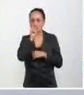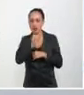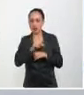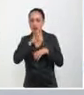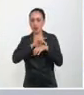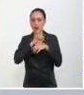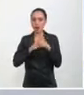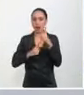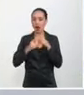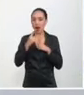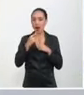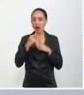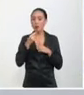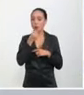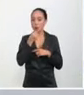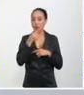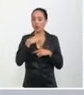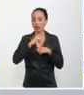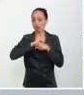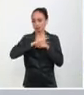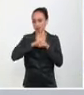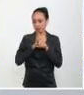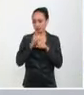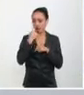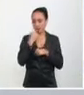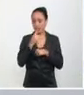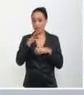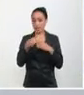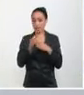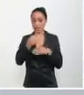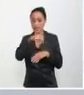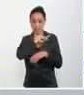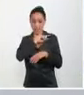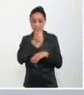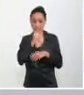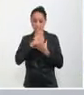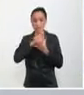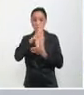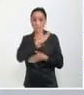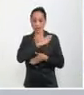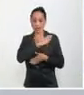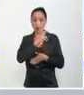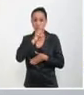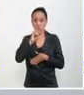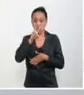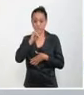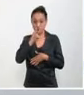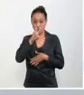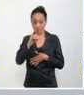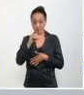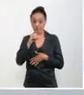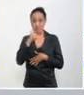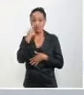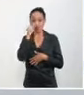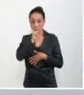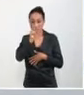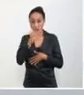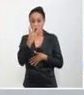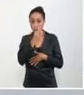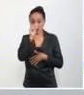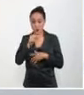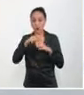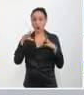casos sospechosos. En el día de ayer, 10 de marzo de 2020, se identificaron 4 turistas